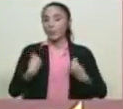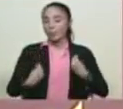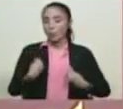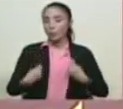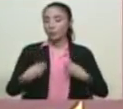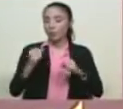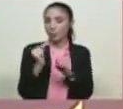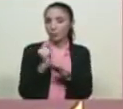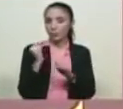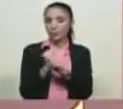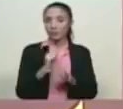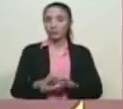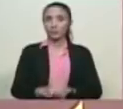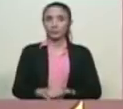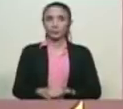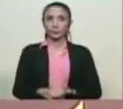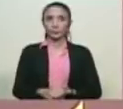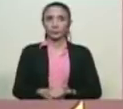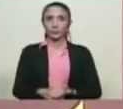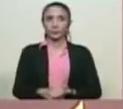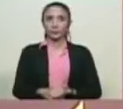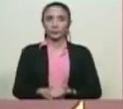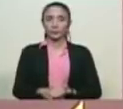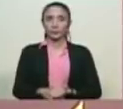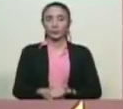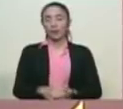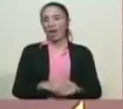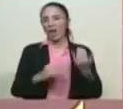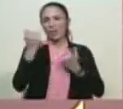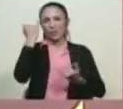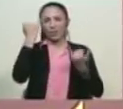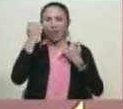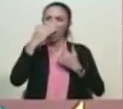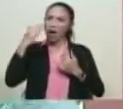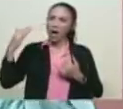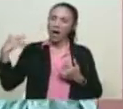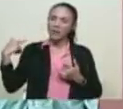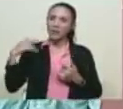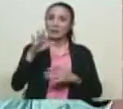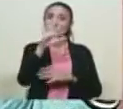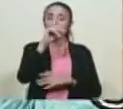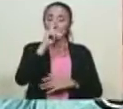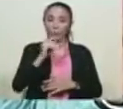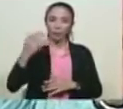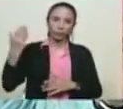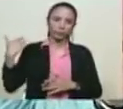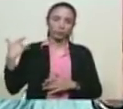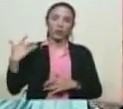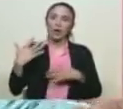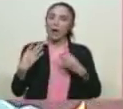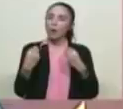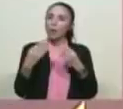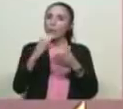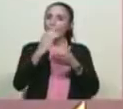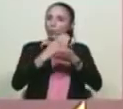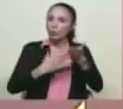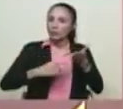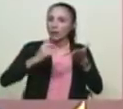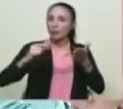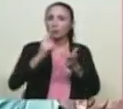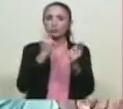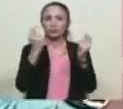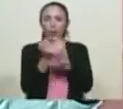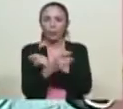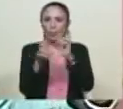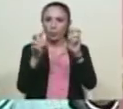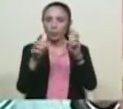preocupación. Yo lancé la idea hace años, hace 5 años, de un nuevo tipo de contrato colectivo.